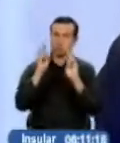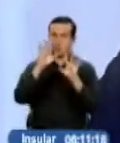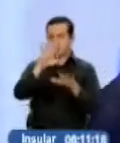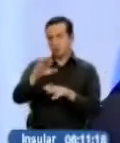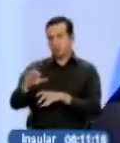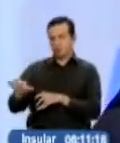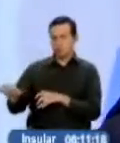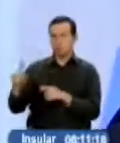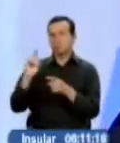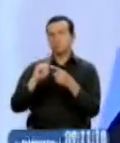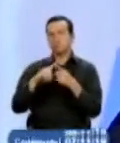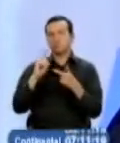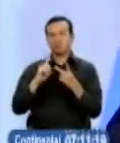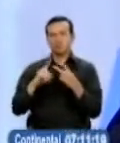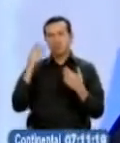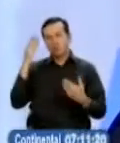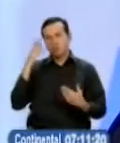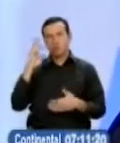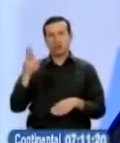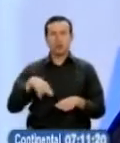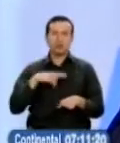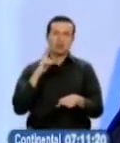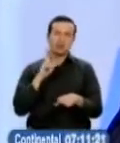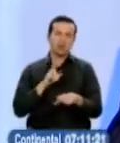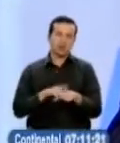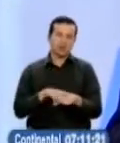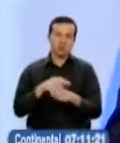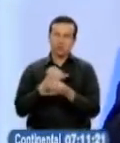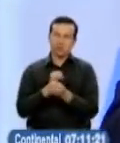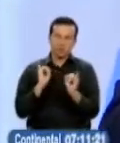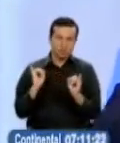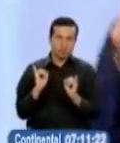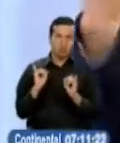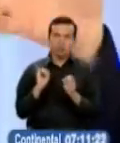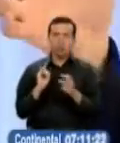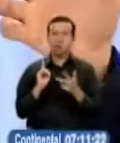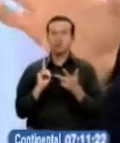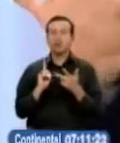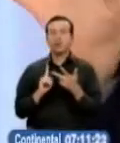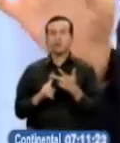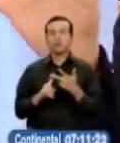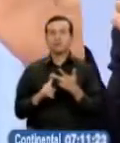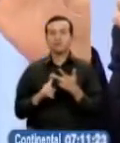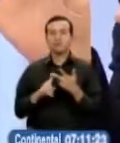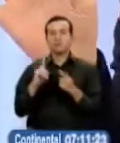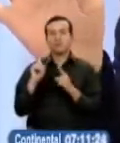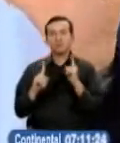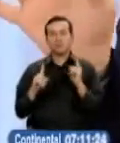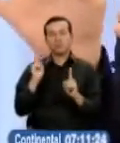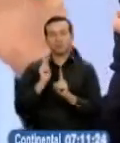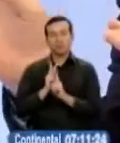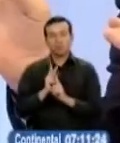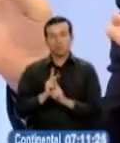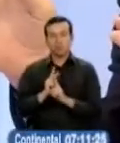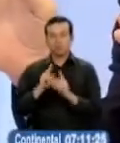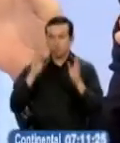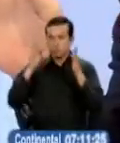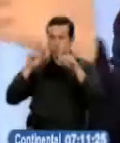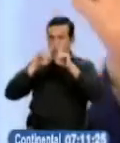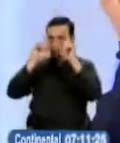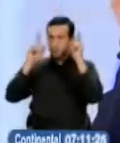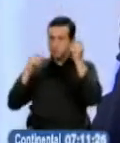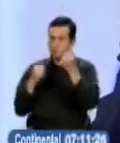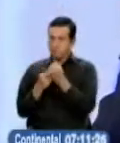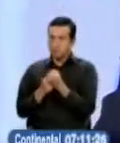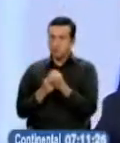que la política nacional independiente, y al mismo tiempo otras cuestiones pro-empresariales.